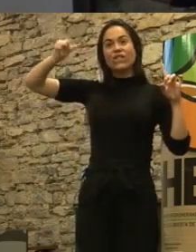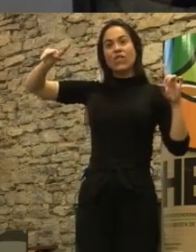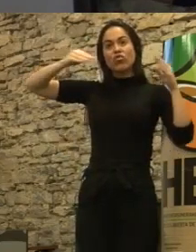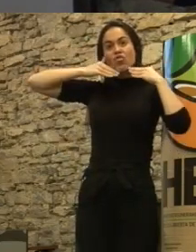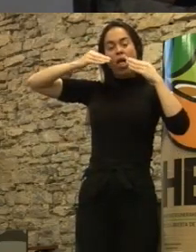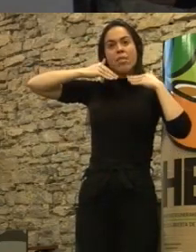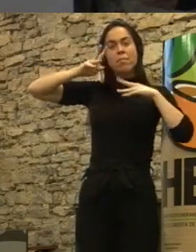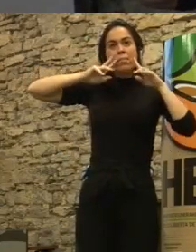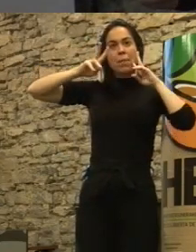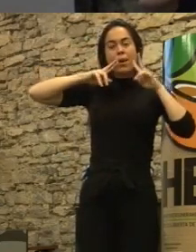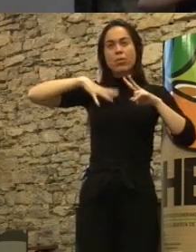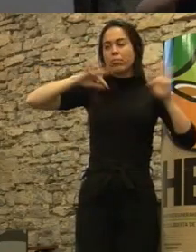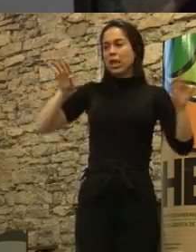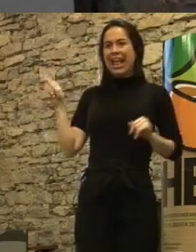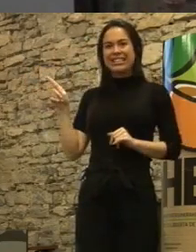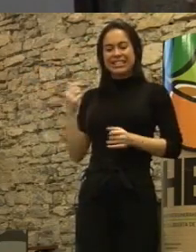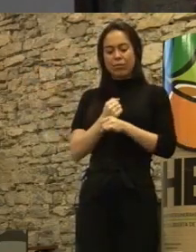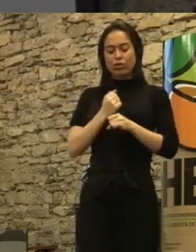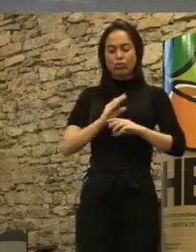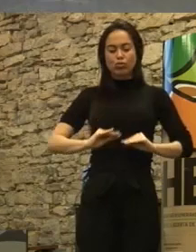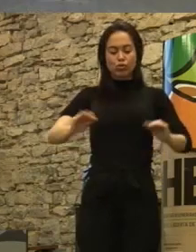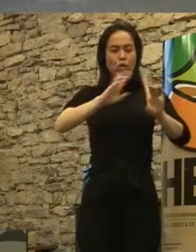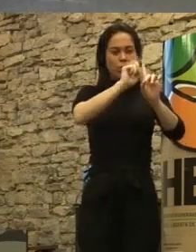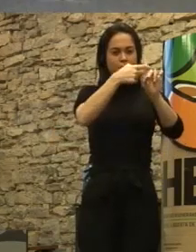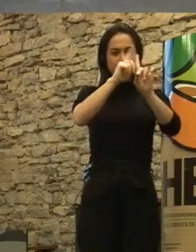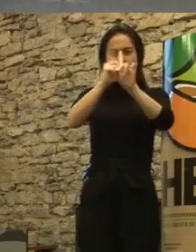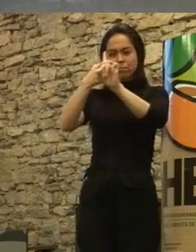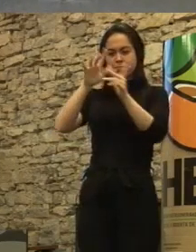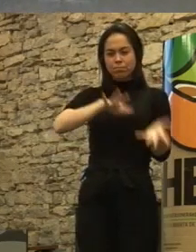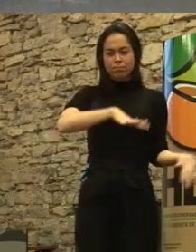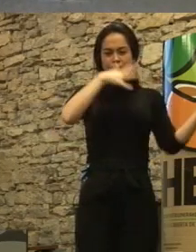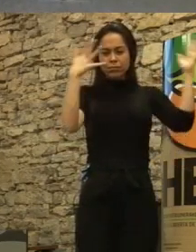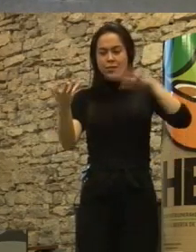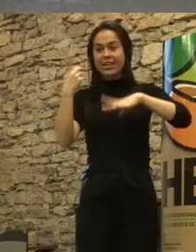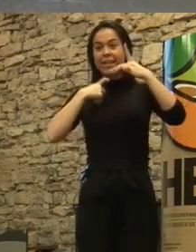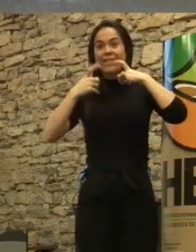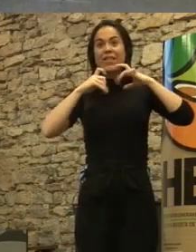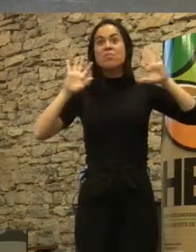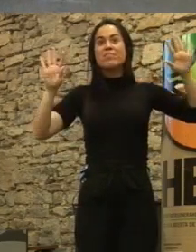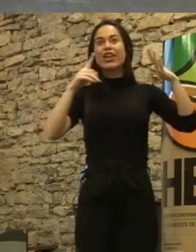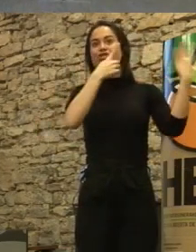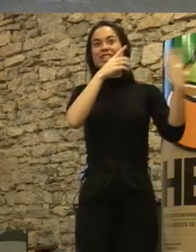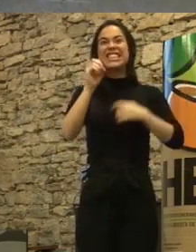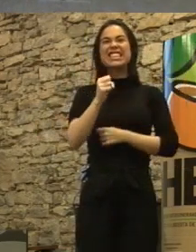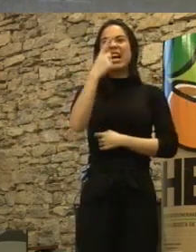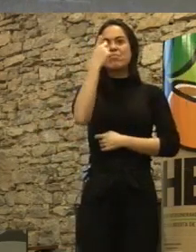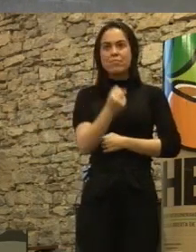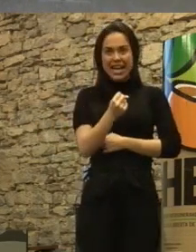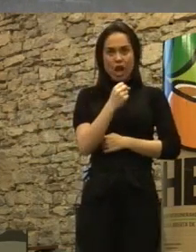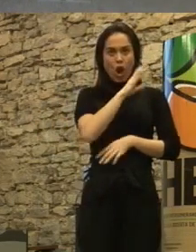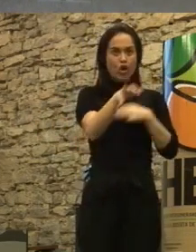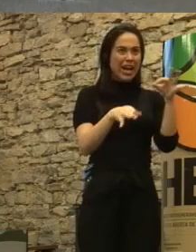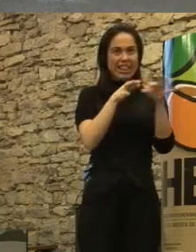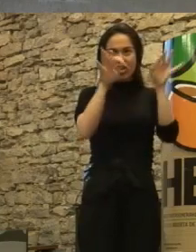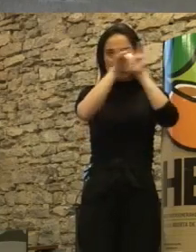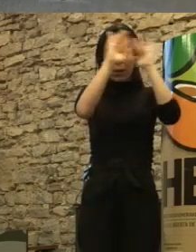es detectar y publicar la información, pero está conectado con 60.000 organizaciones locales en todo el